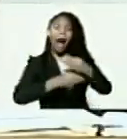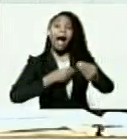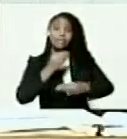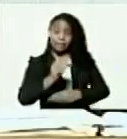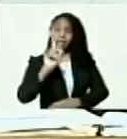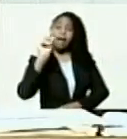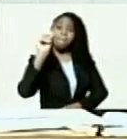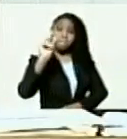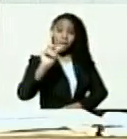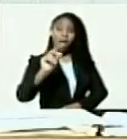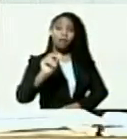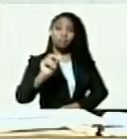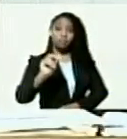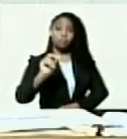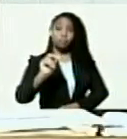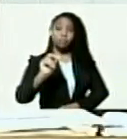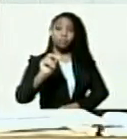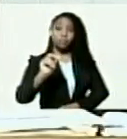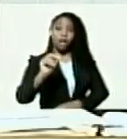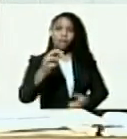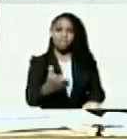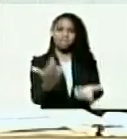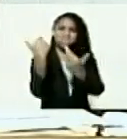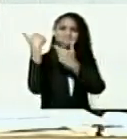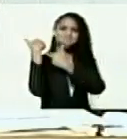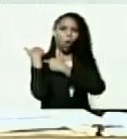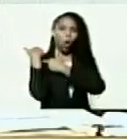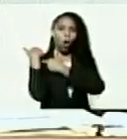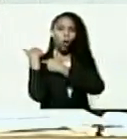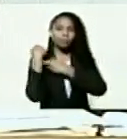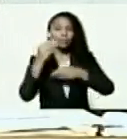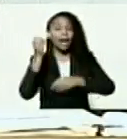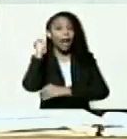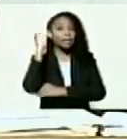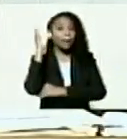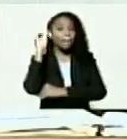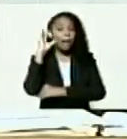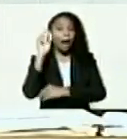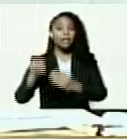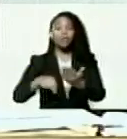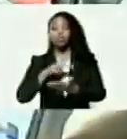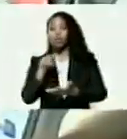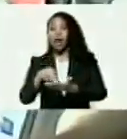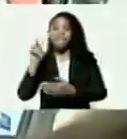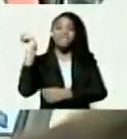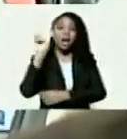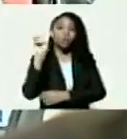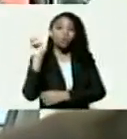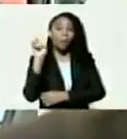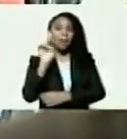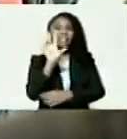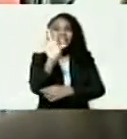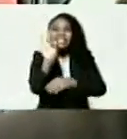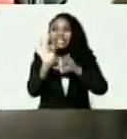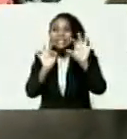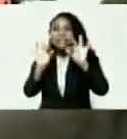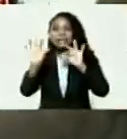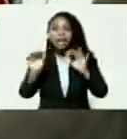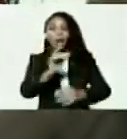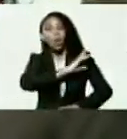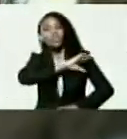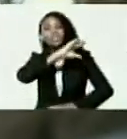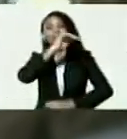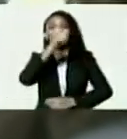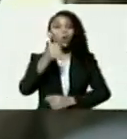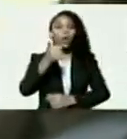también la responsabilidad que la Asamblea Nacional de Venezuela tiene para escoger las rectoras y